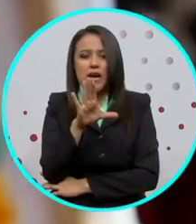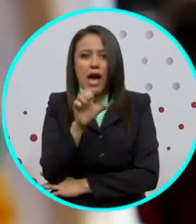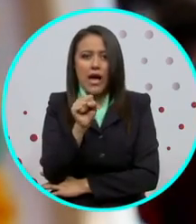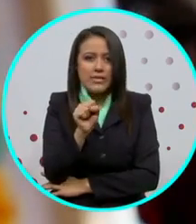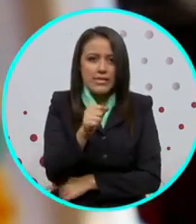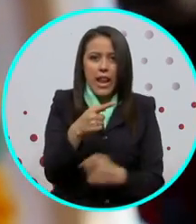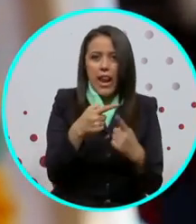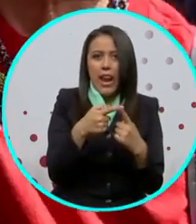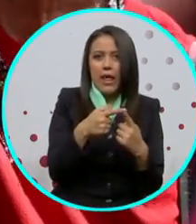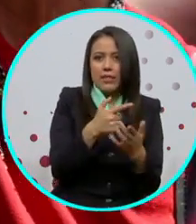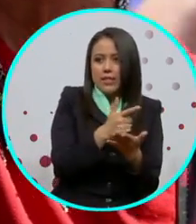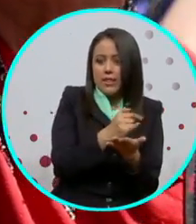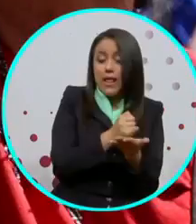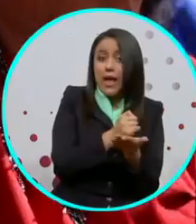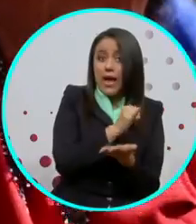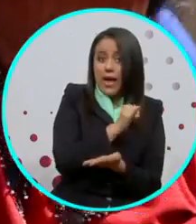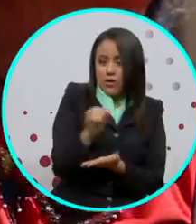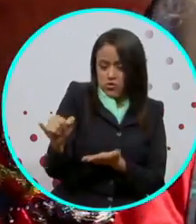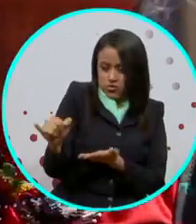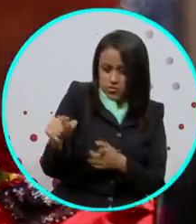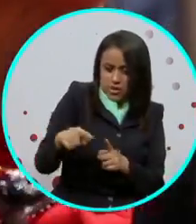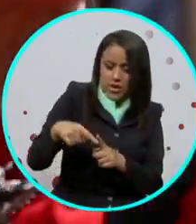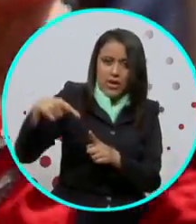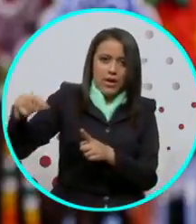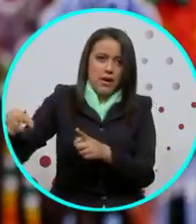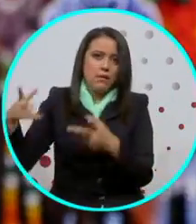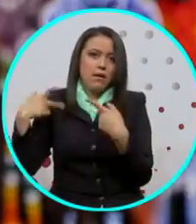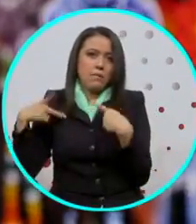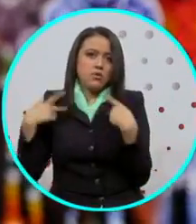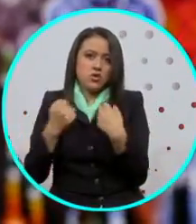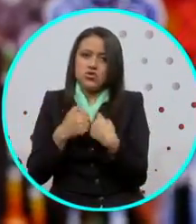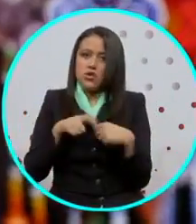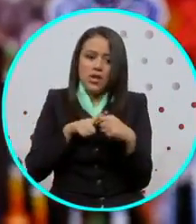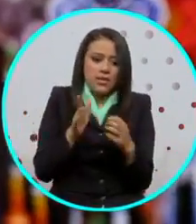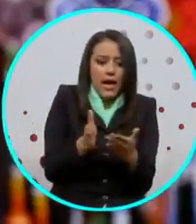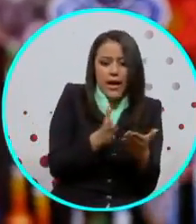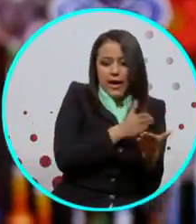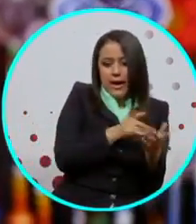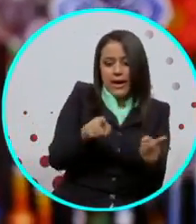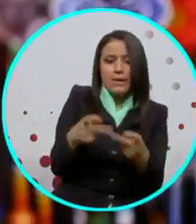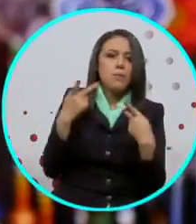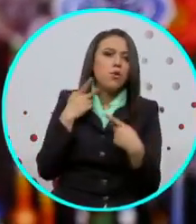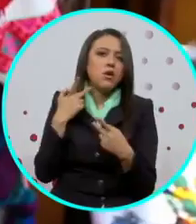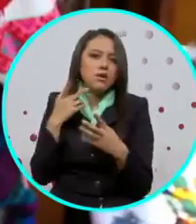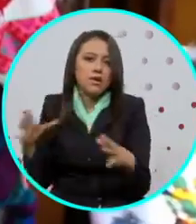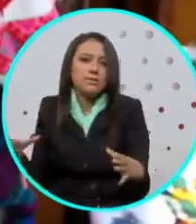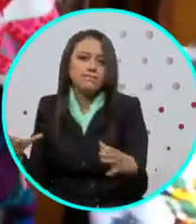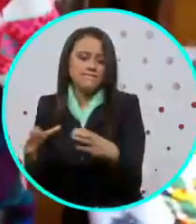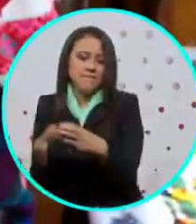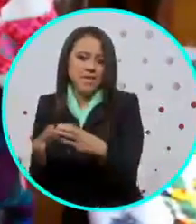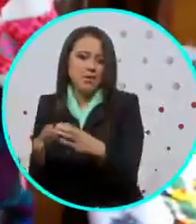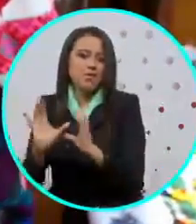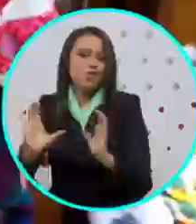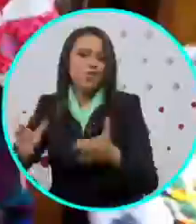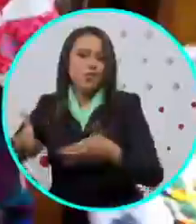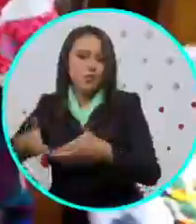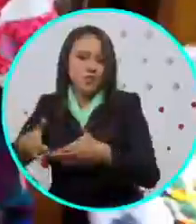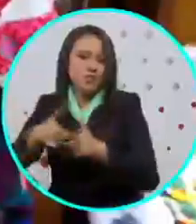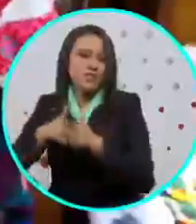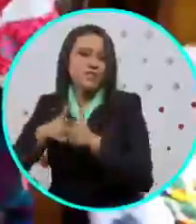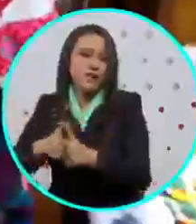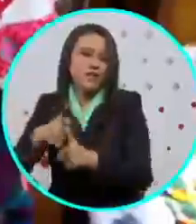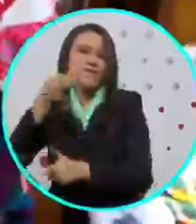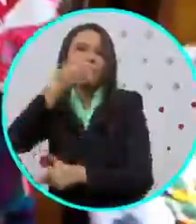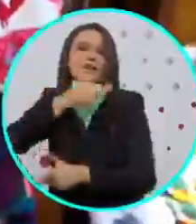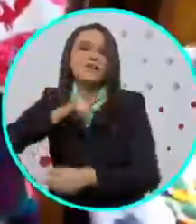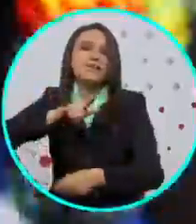político. Este peculiar aislamiento los ha ayudado a conservar su organización social, sus festividades y su